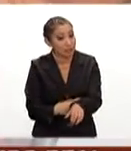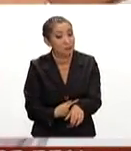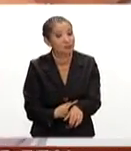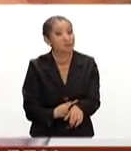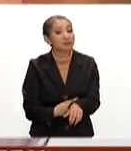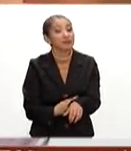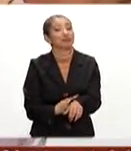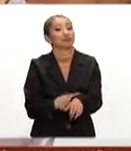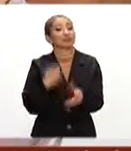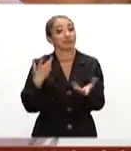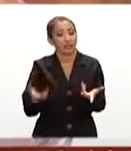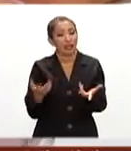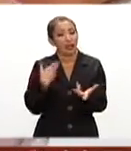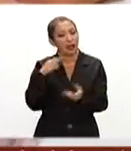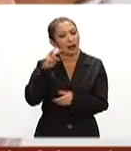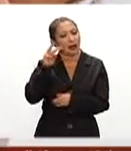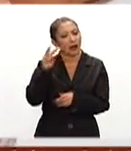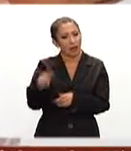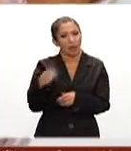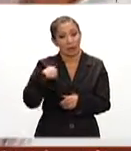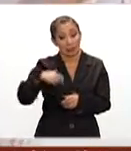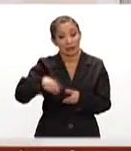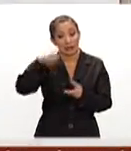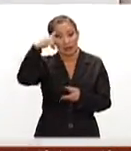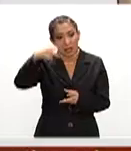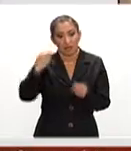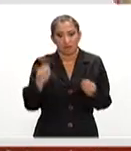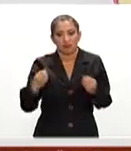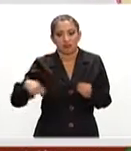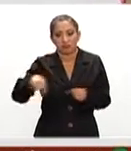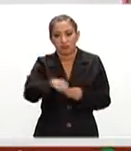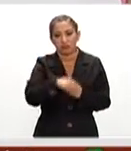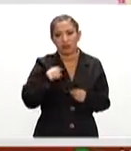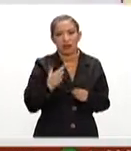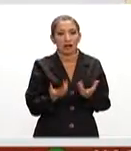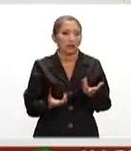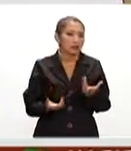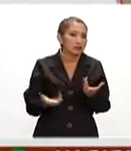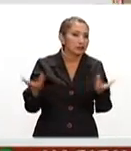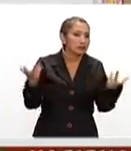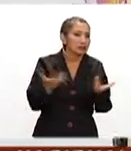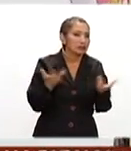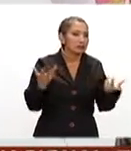está en ascenso en nuestro país. Se hicieron algunas